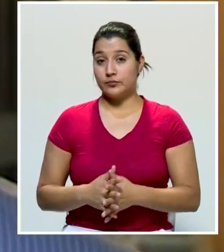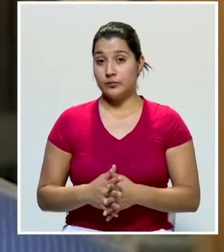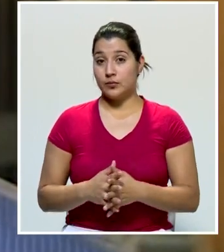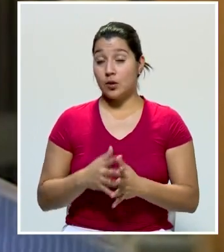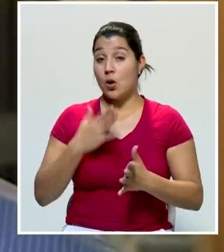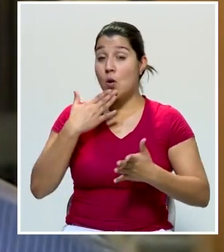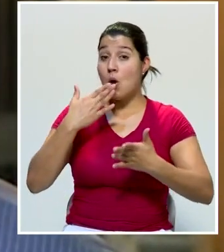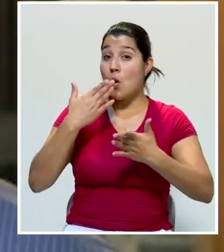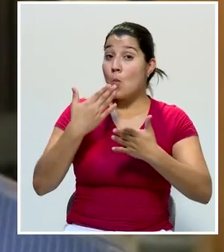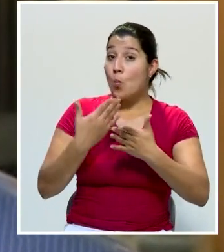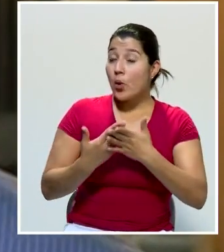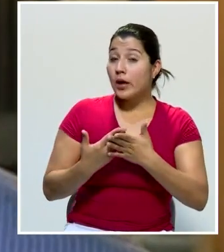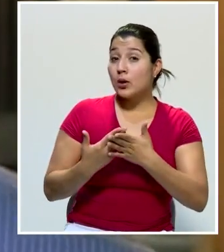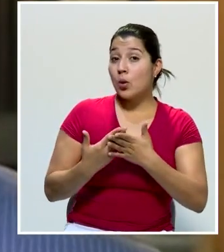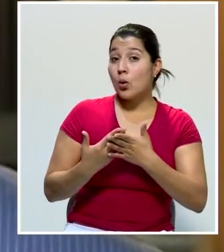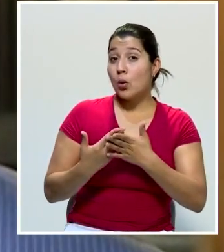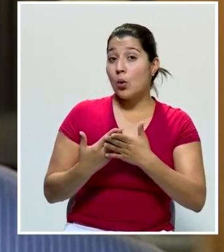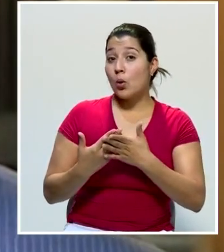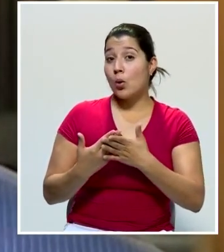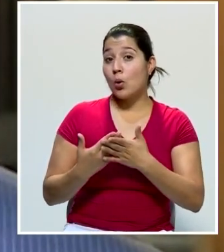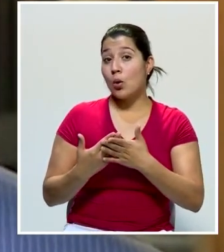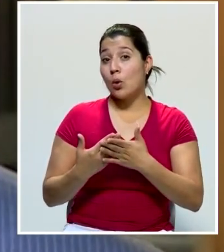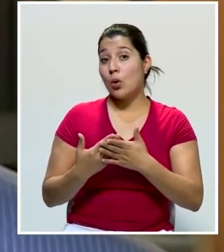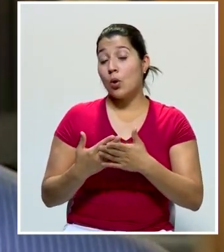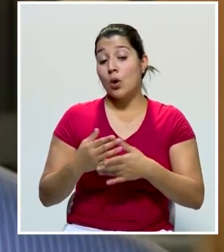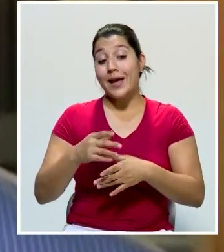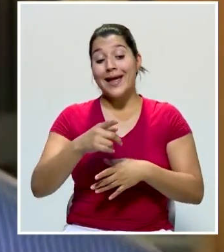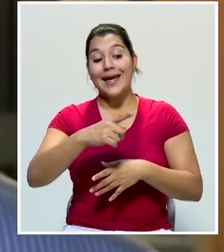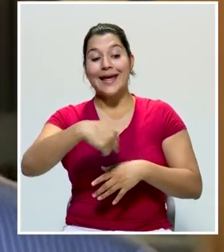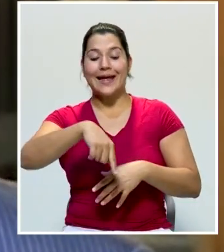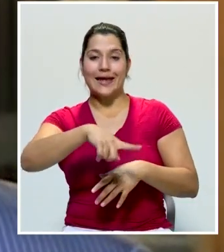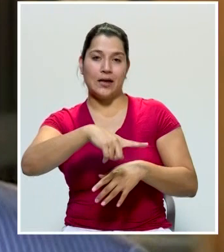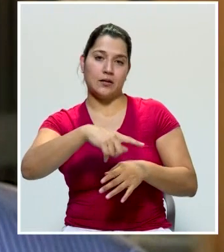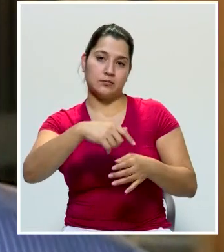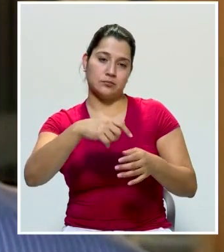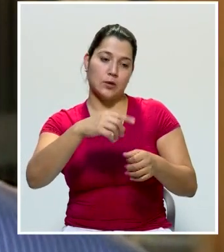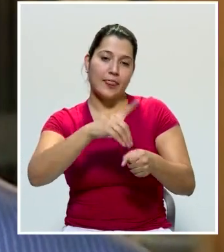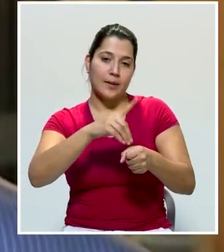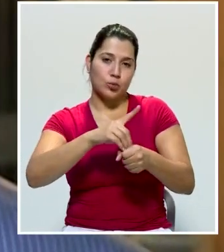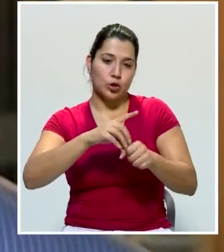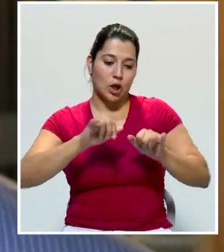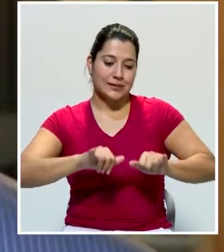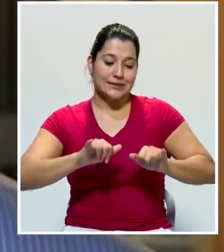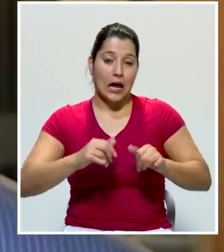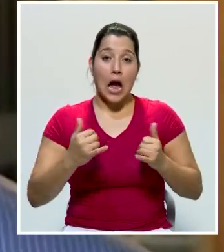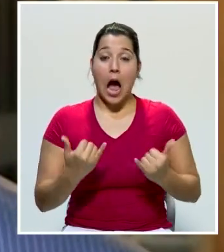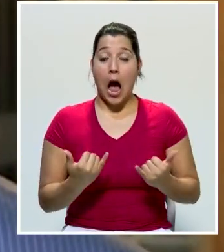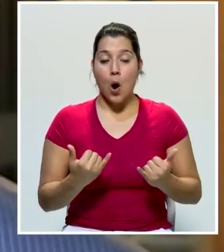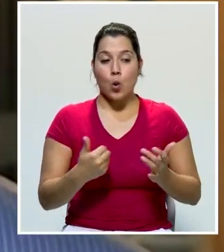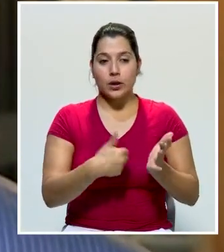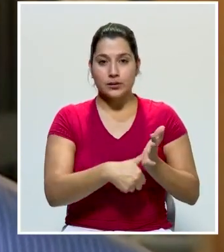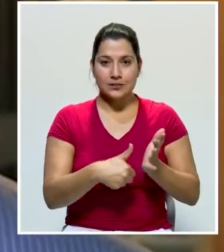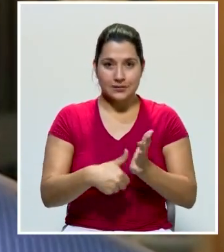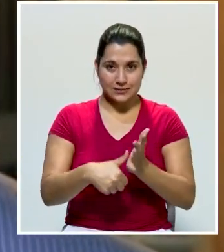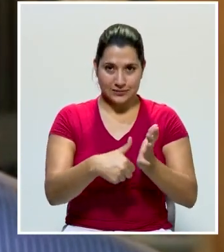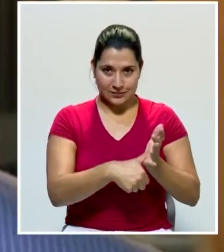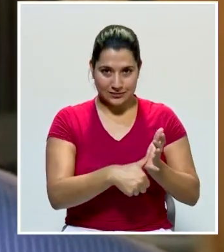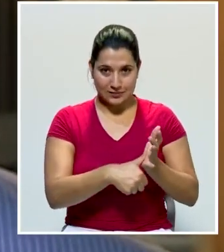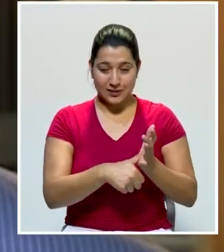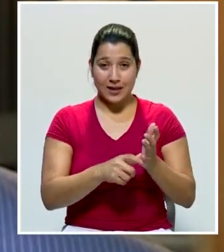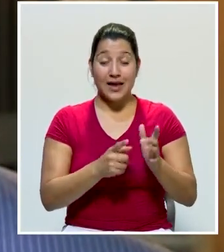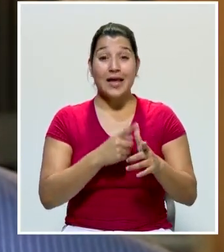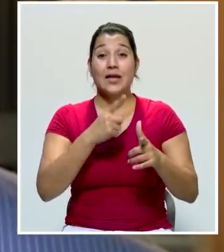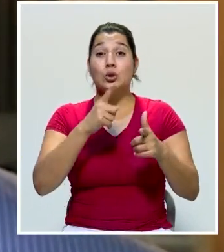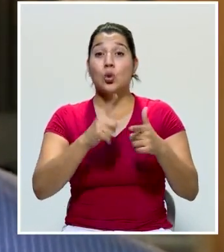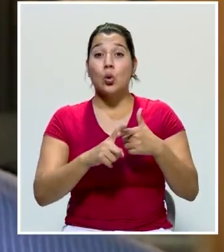la elección de los diputados, no existe relación laboral con el diputado a